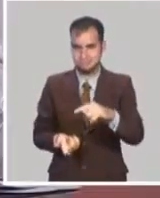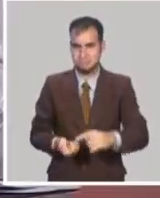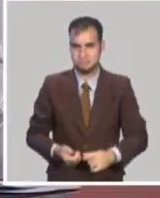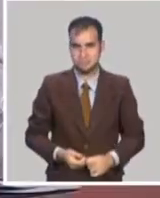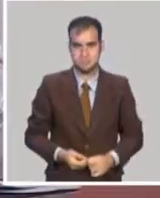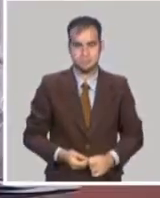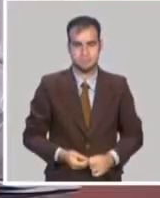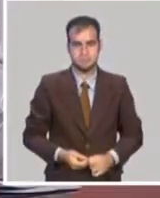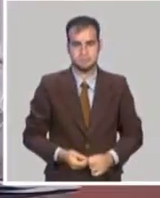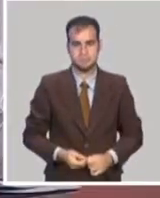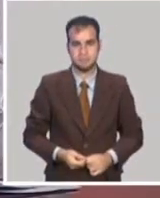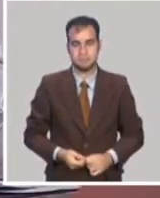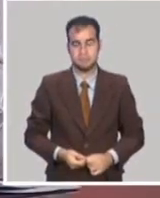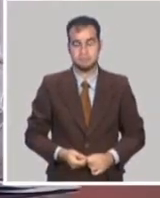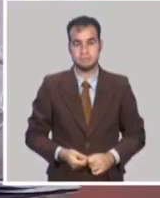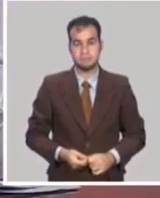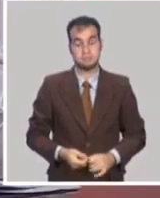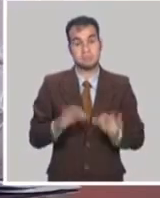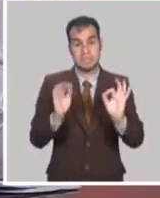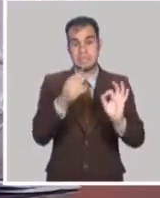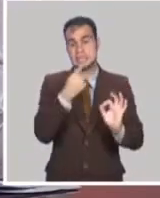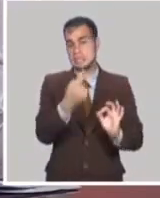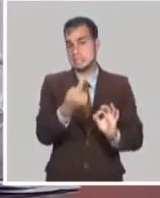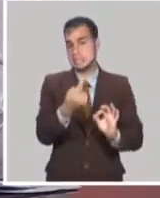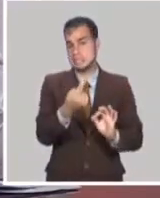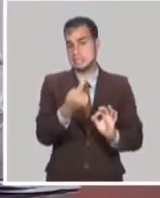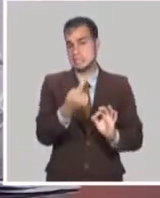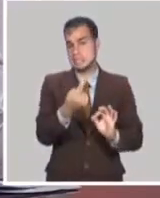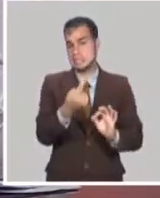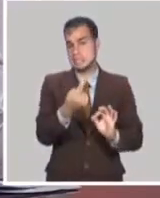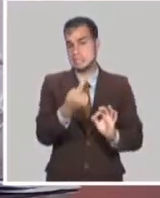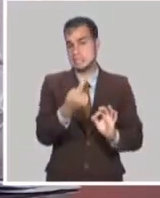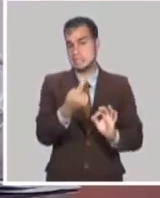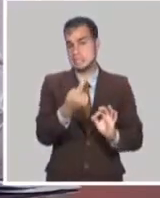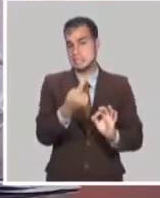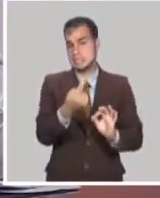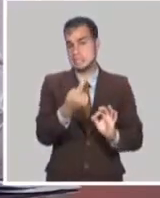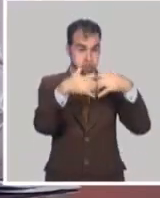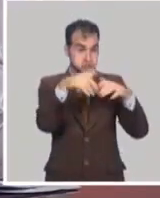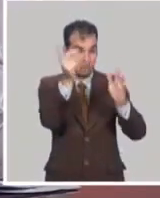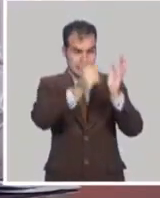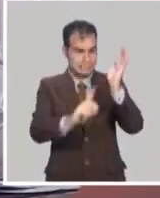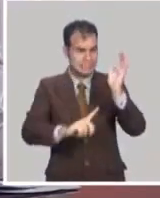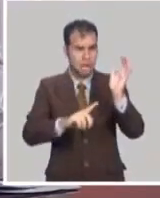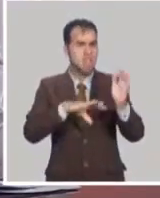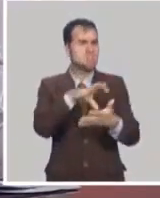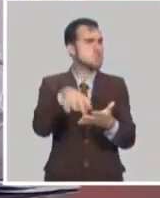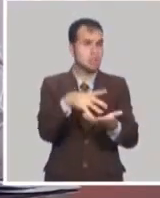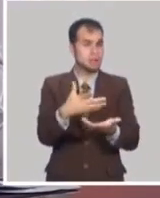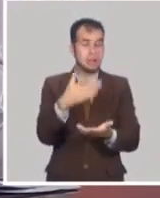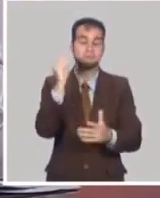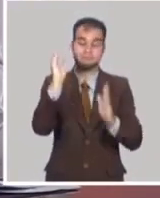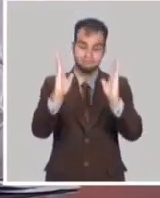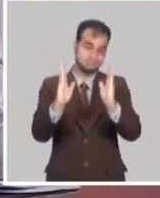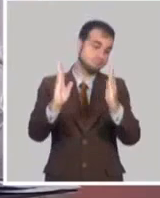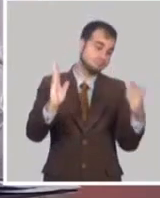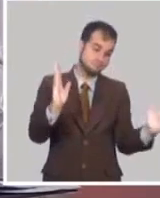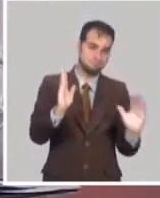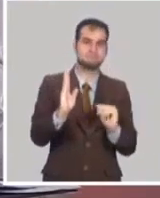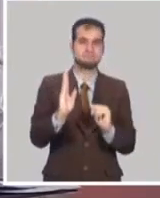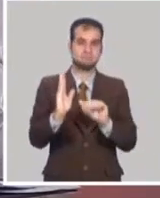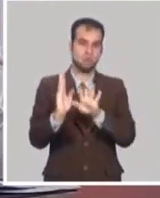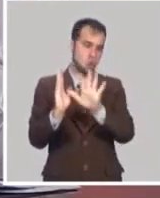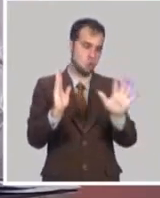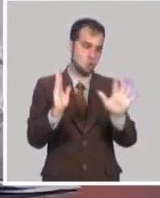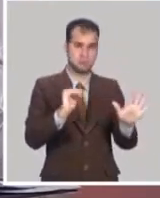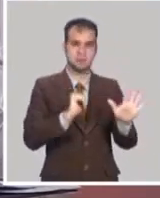está provocando que en estos momentos que el grueso de la generación del país está en la parte centro oriental y hay